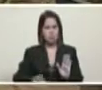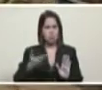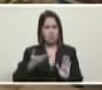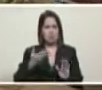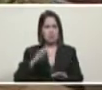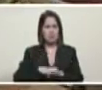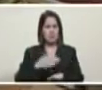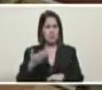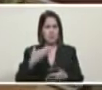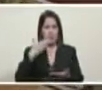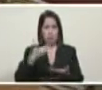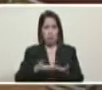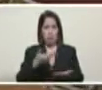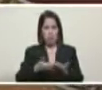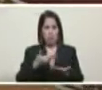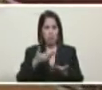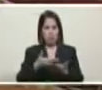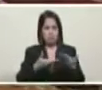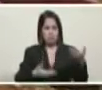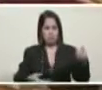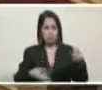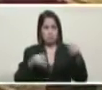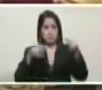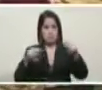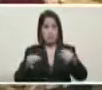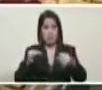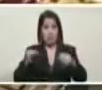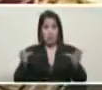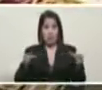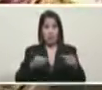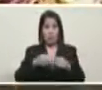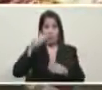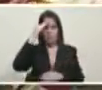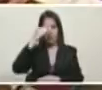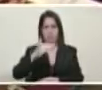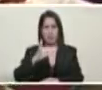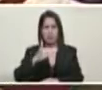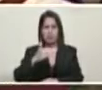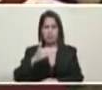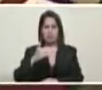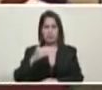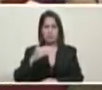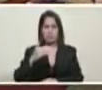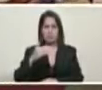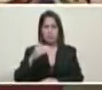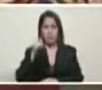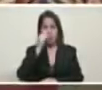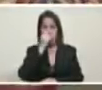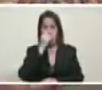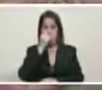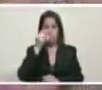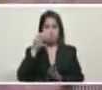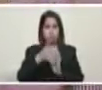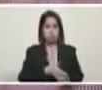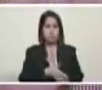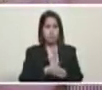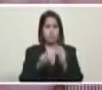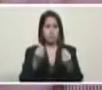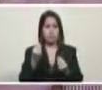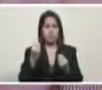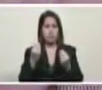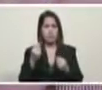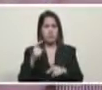pronunciamiento por parte del Estado Mayor Militar sobre estos acontecimientos, donde han destacado que van